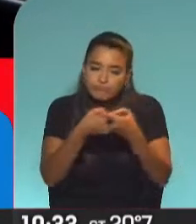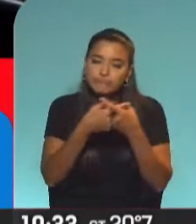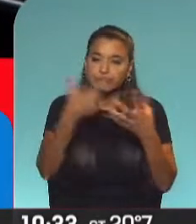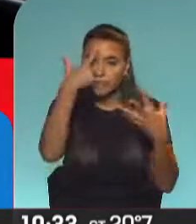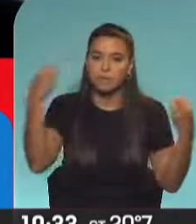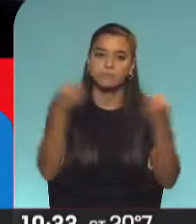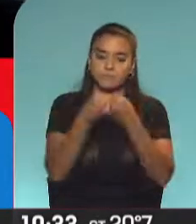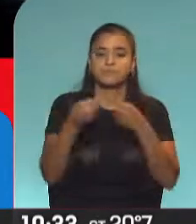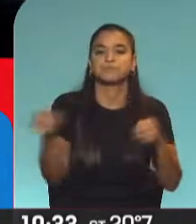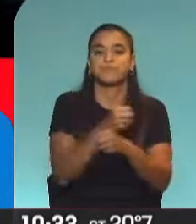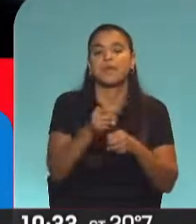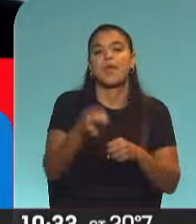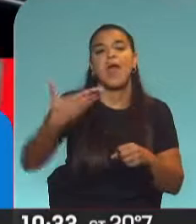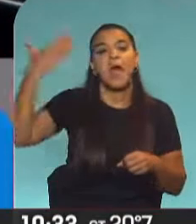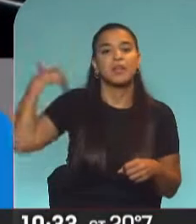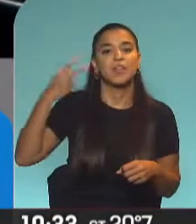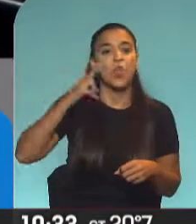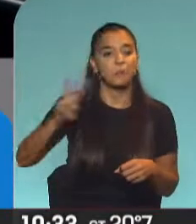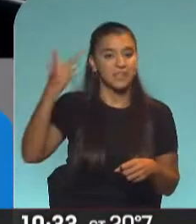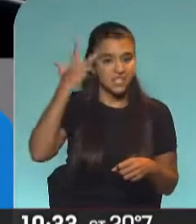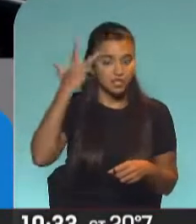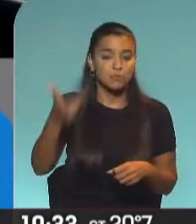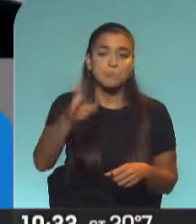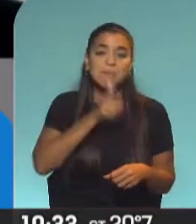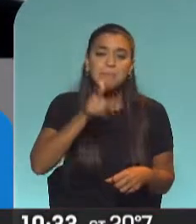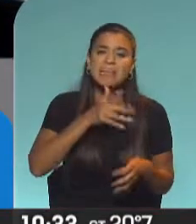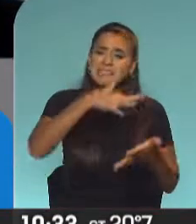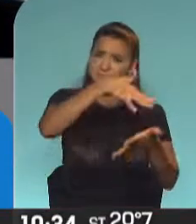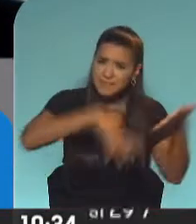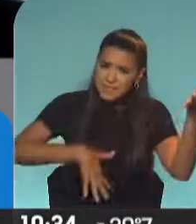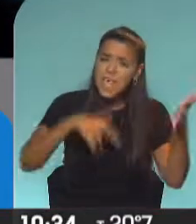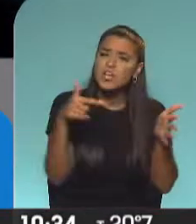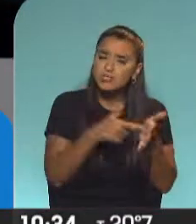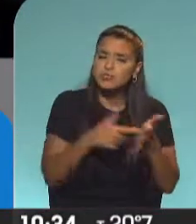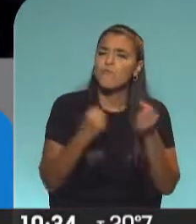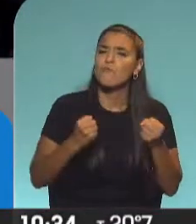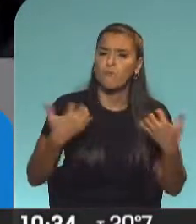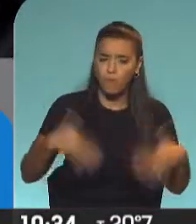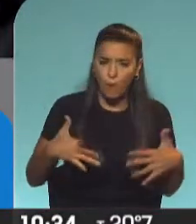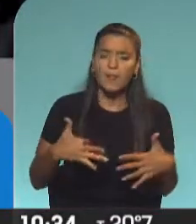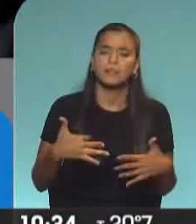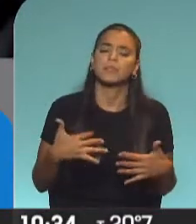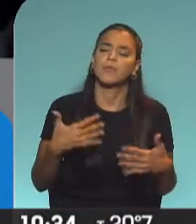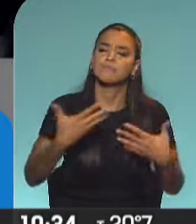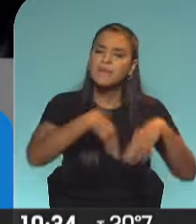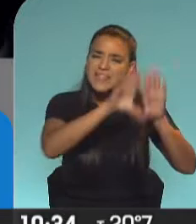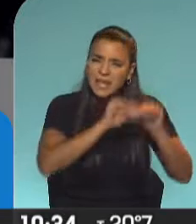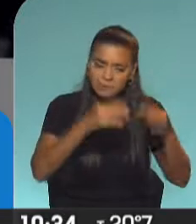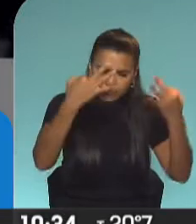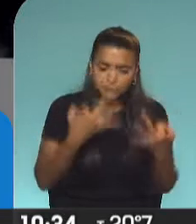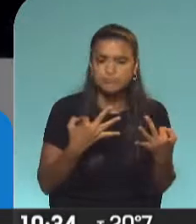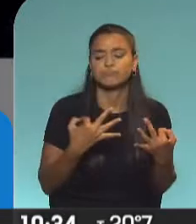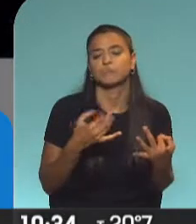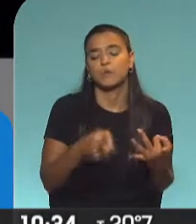sanción de 2018. Así que realmente nos parece que es un texto sólido, que es un texto que realmente viene a dar una respuesta integral y que es